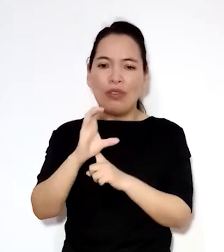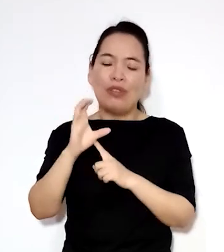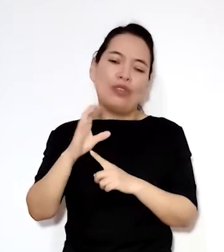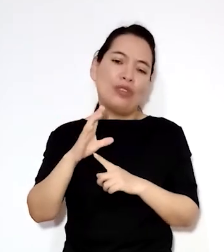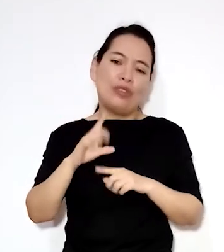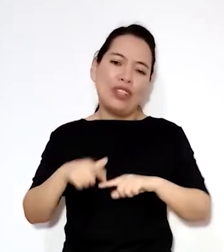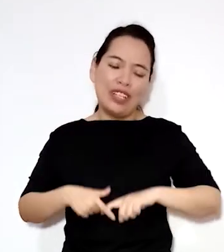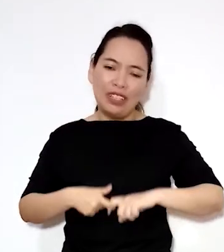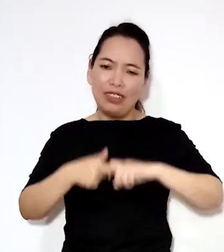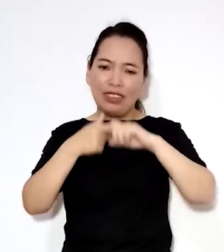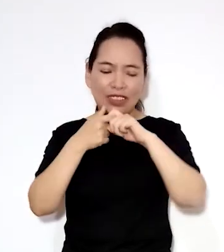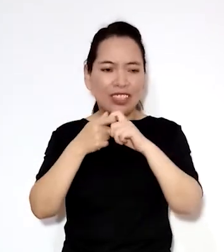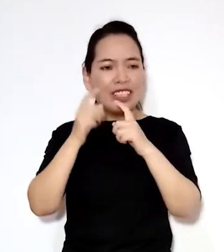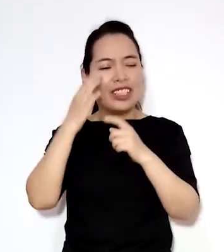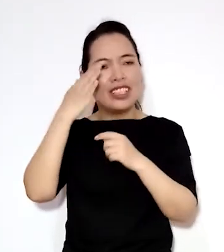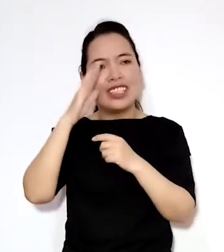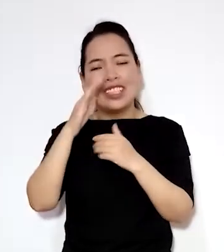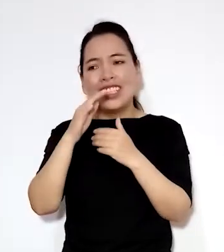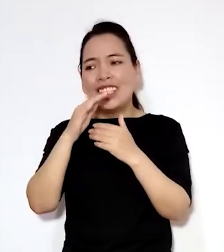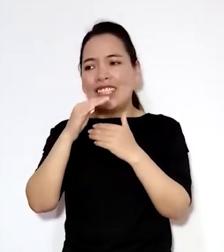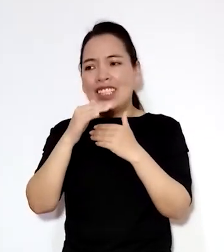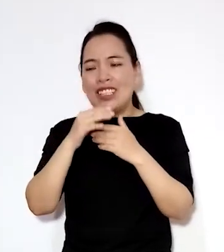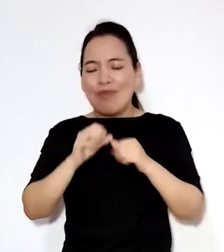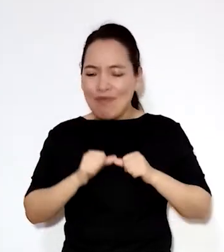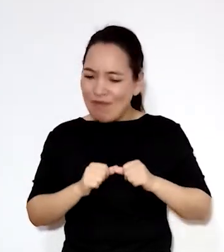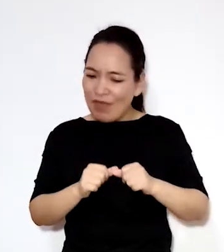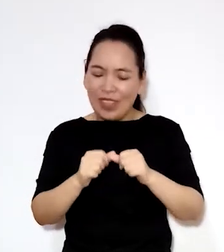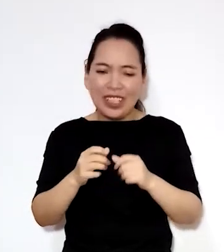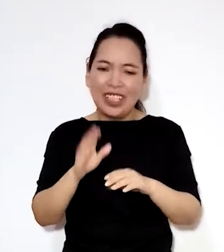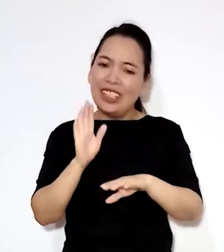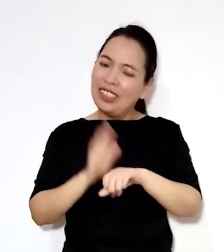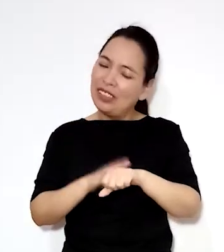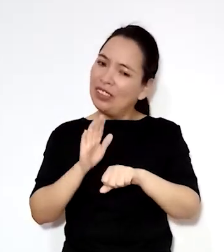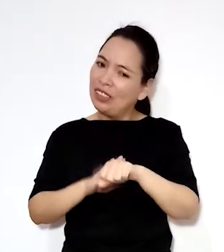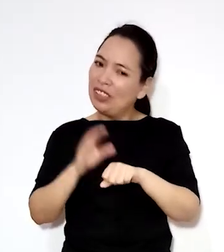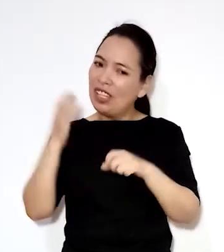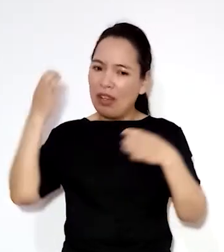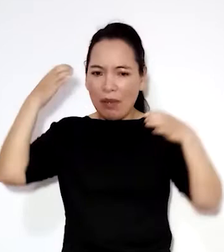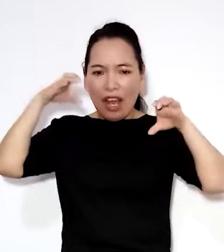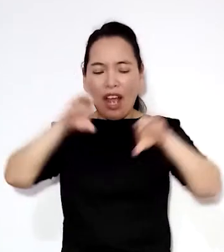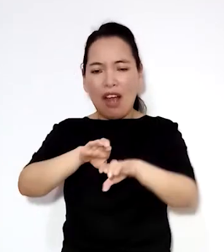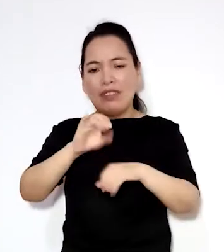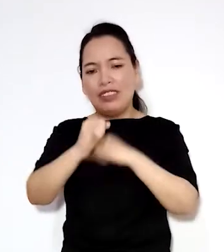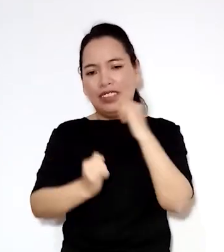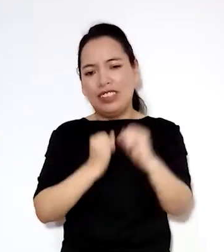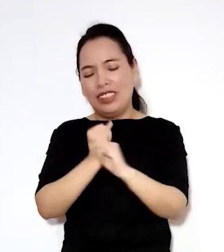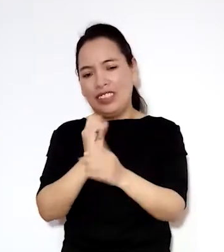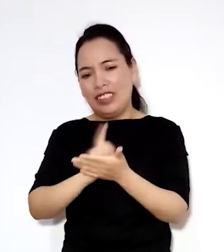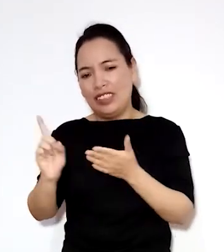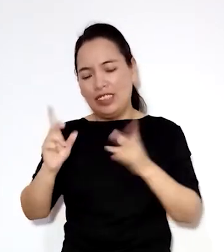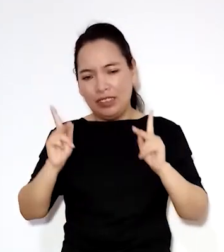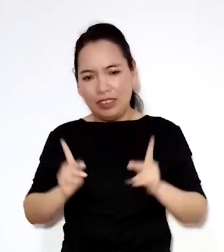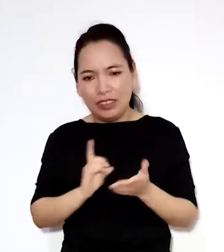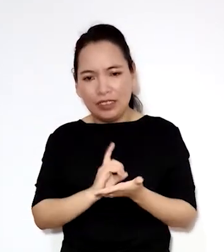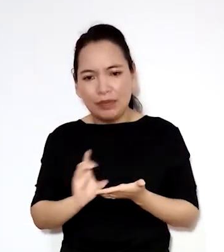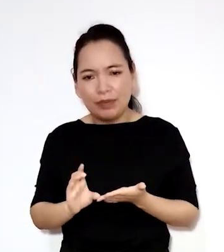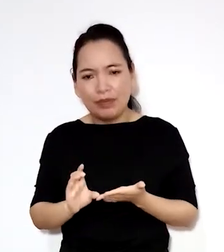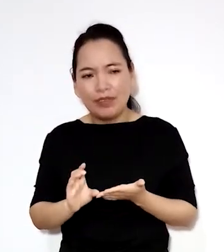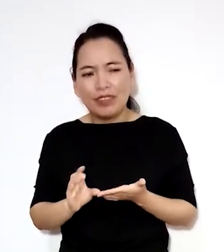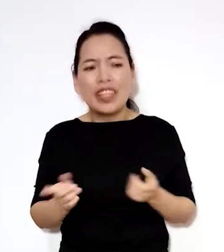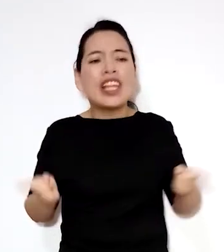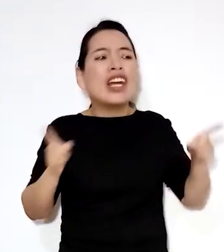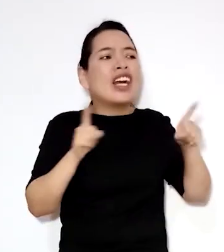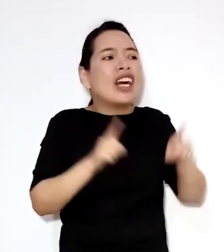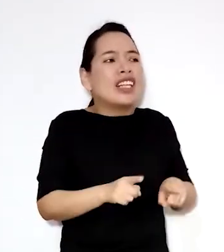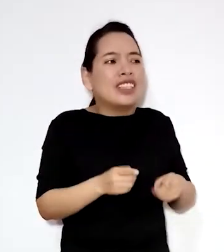ese cambio cultural, sostenible, mucho más amplio al que nos llama la convención. Yo creo